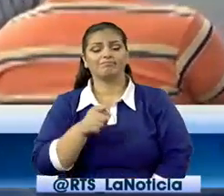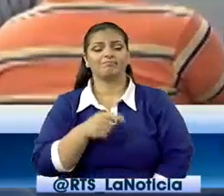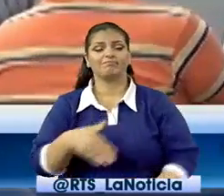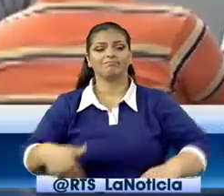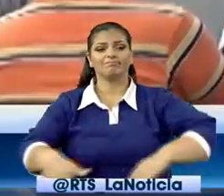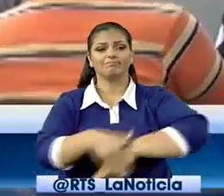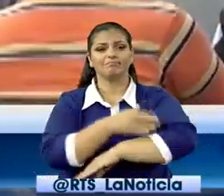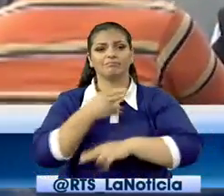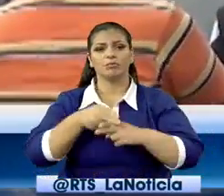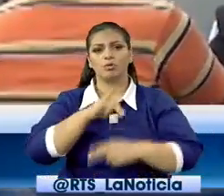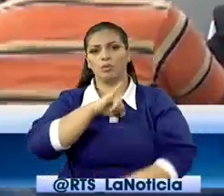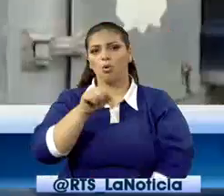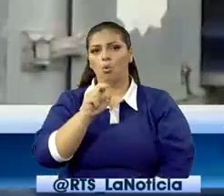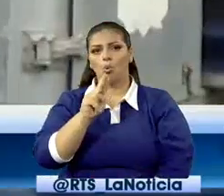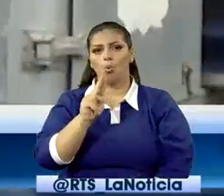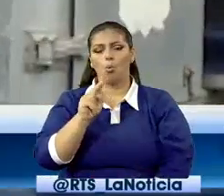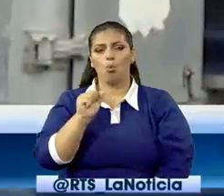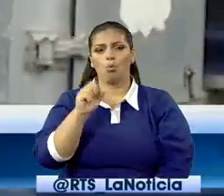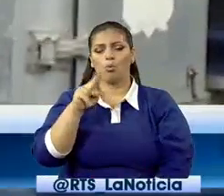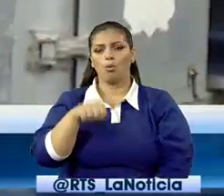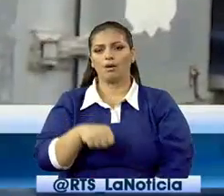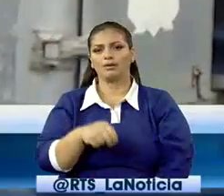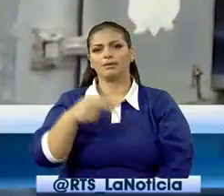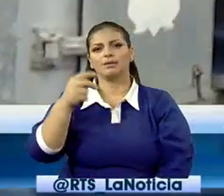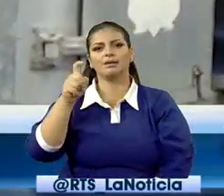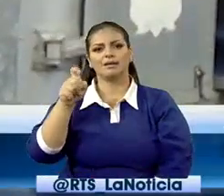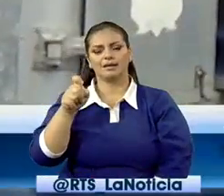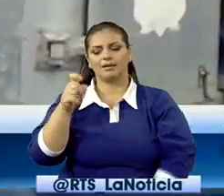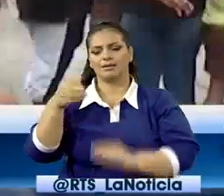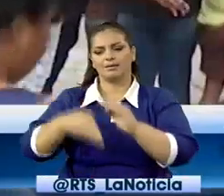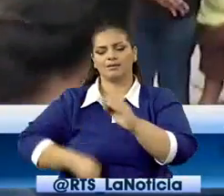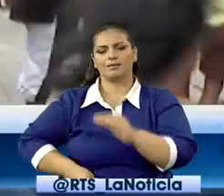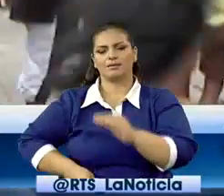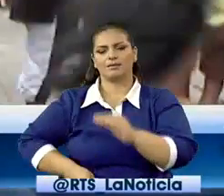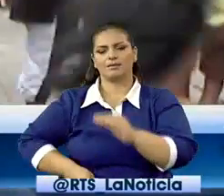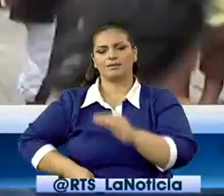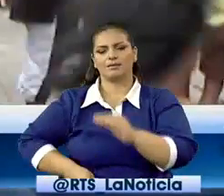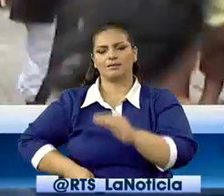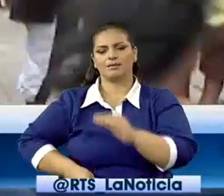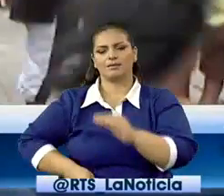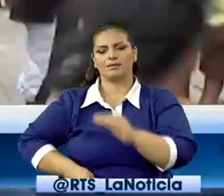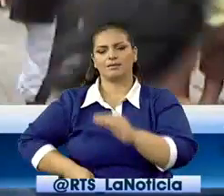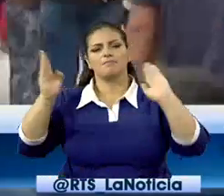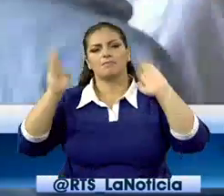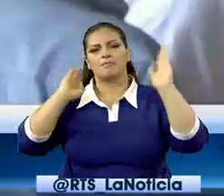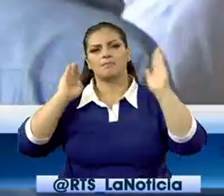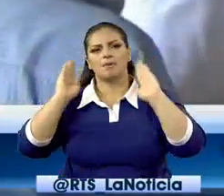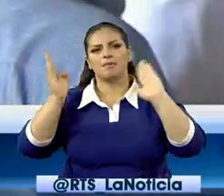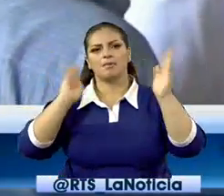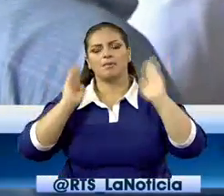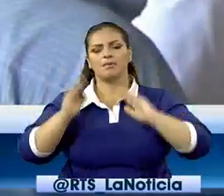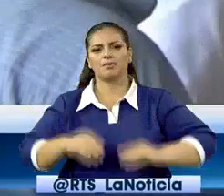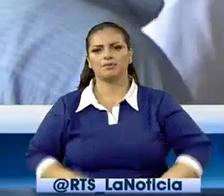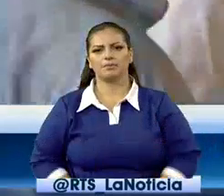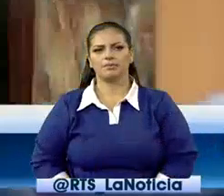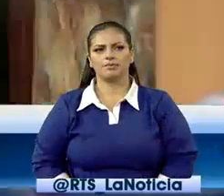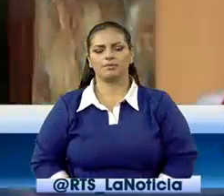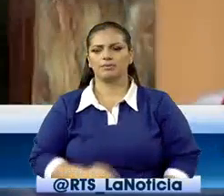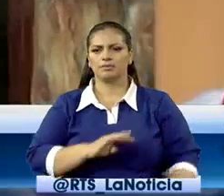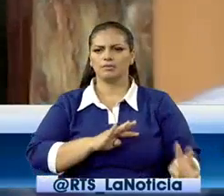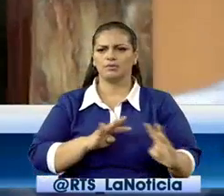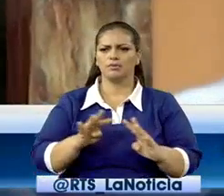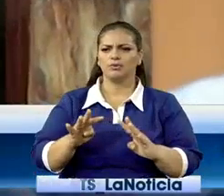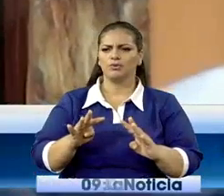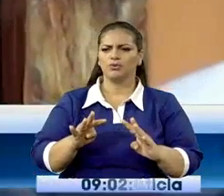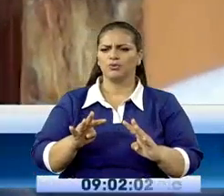calles Juan X Marcos y La H en Babahoyo. Los vecinos no podían creer que el tendero del barrio hubiera decidido morir. Claro,